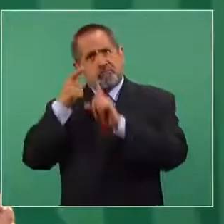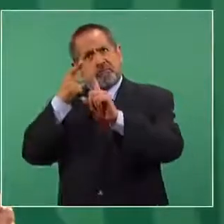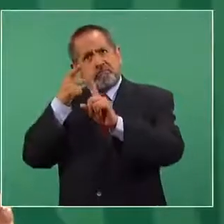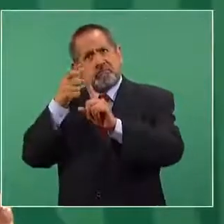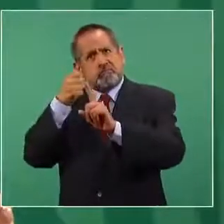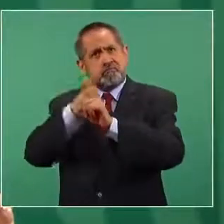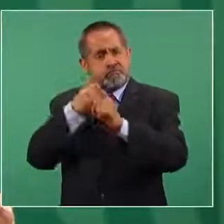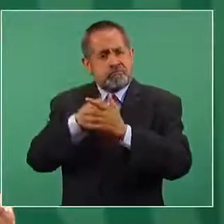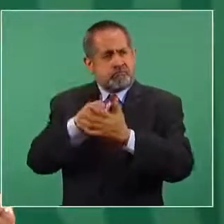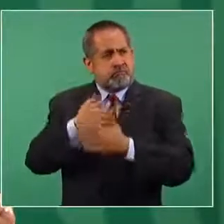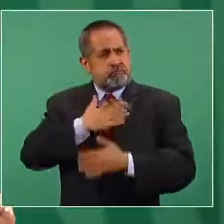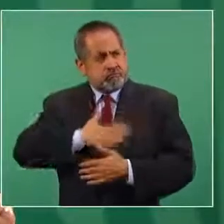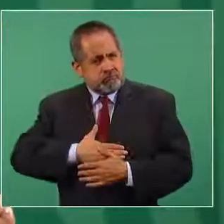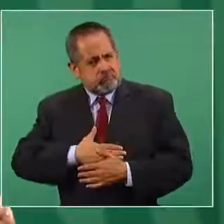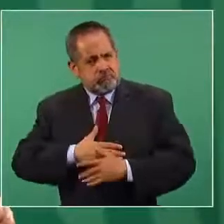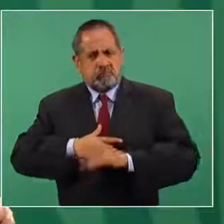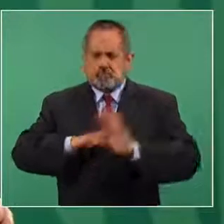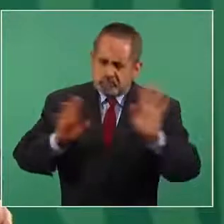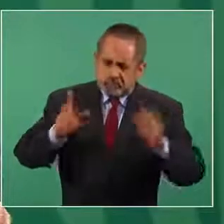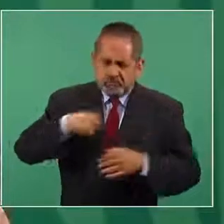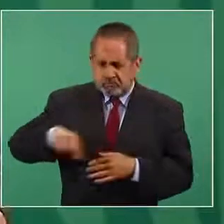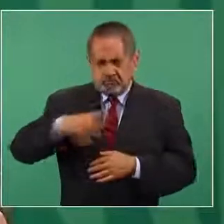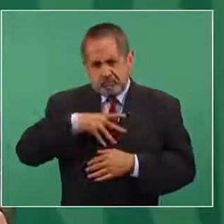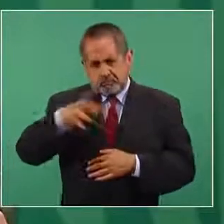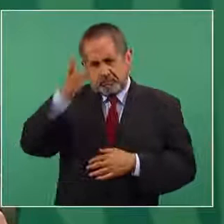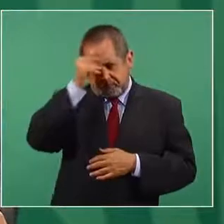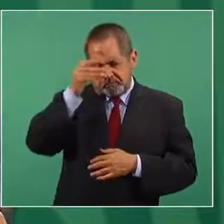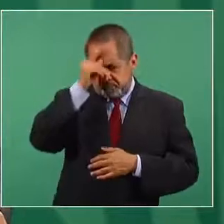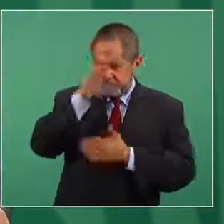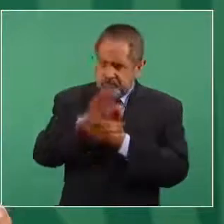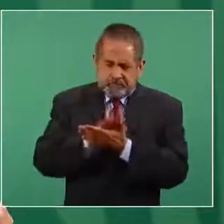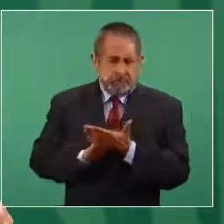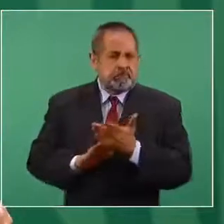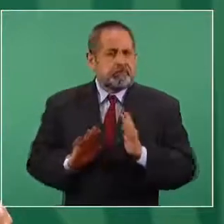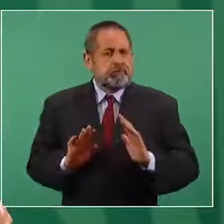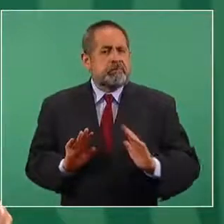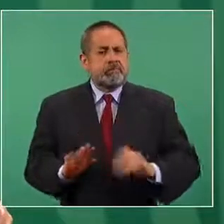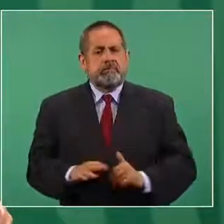hay que también aprender